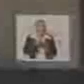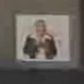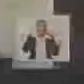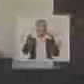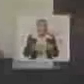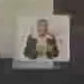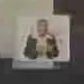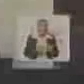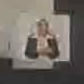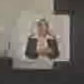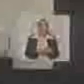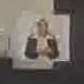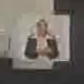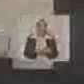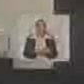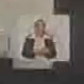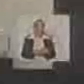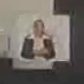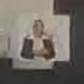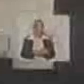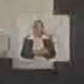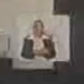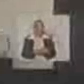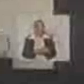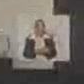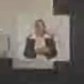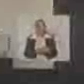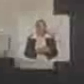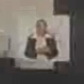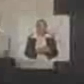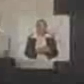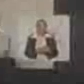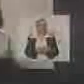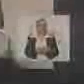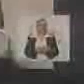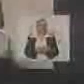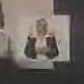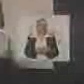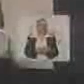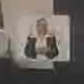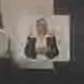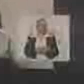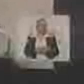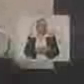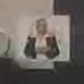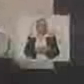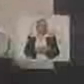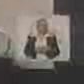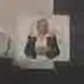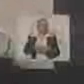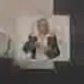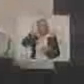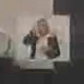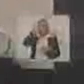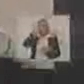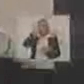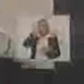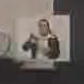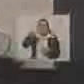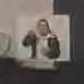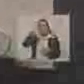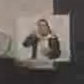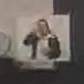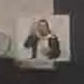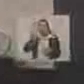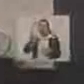Adelante. Sí. A propósito de rendición de cuentas, y dado que nuestra ciudad ya tiene una asamblea legislativa,